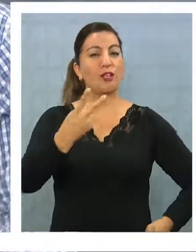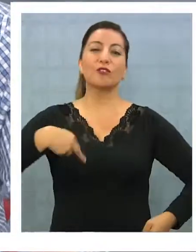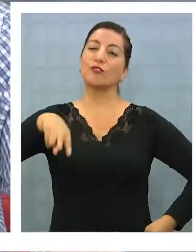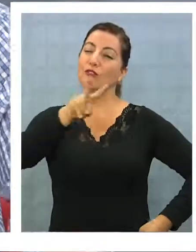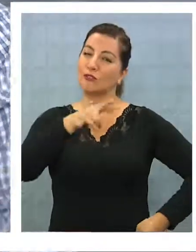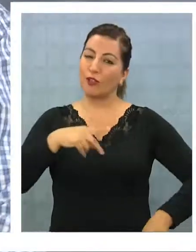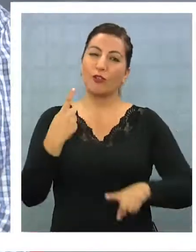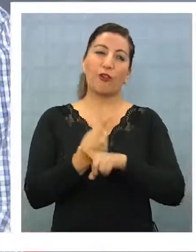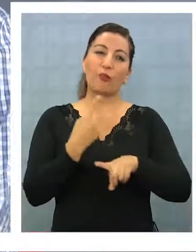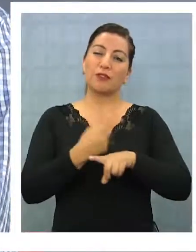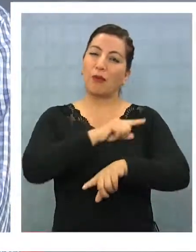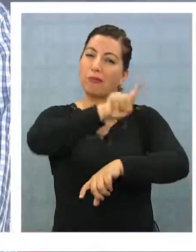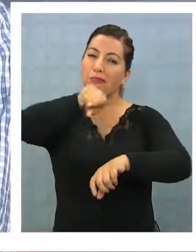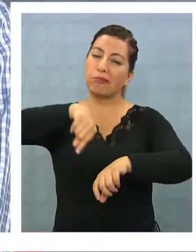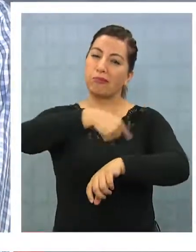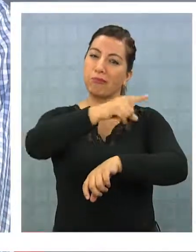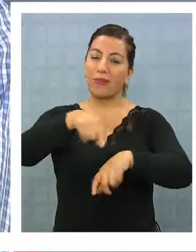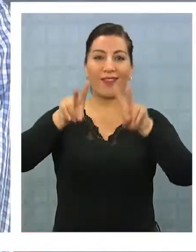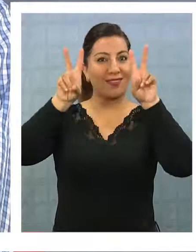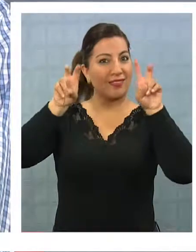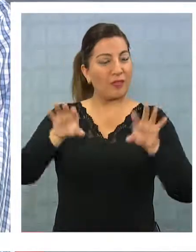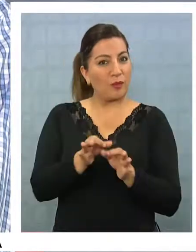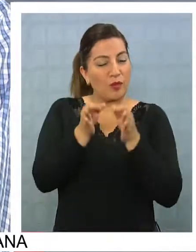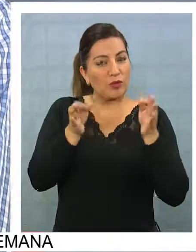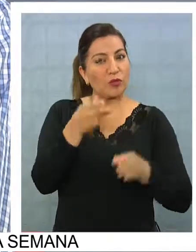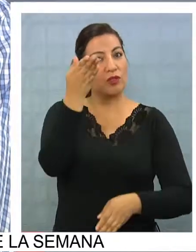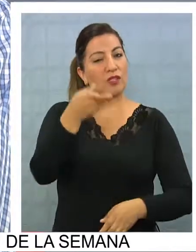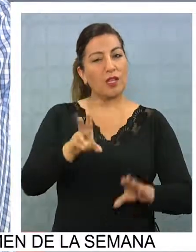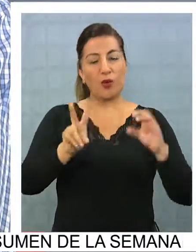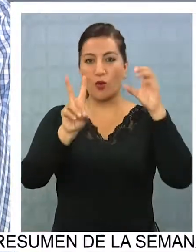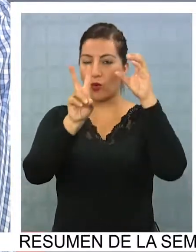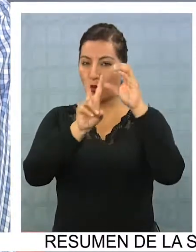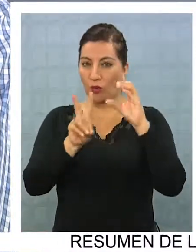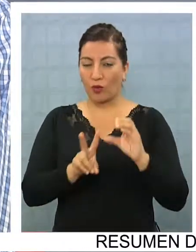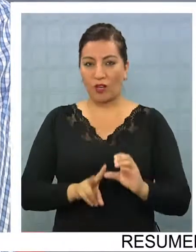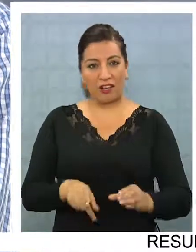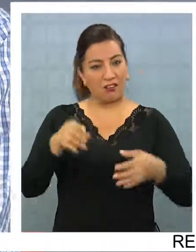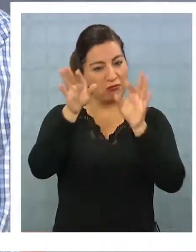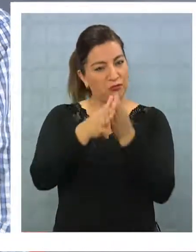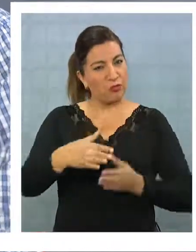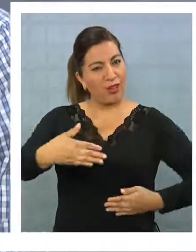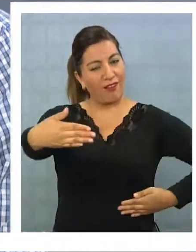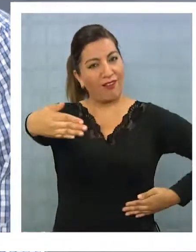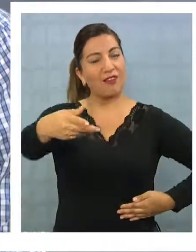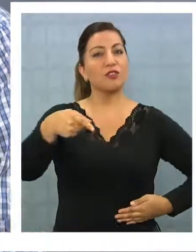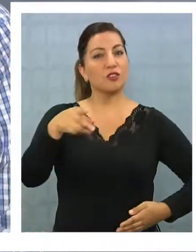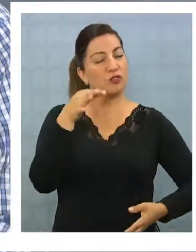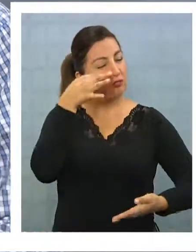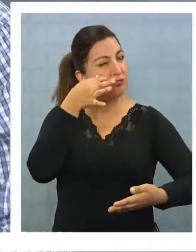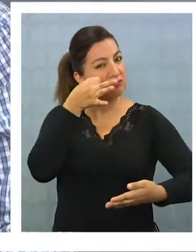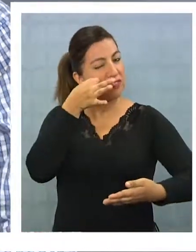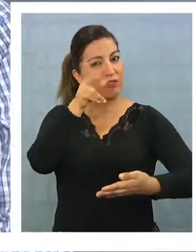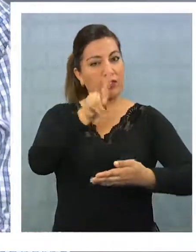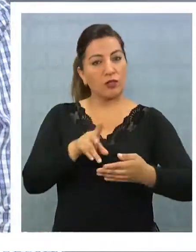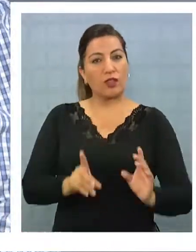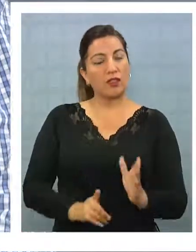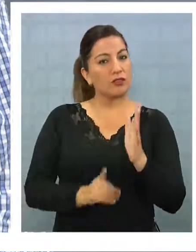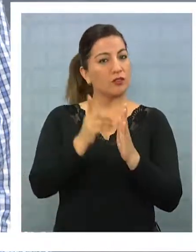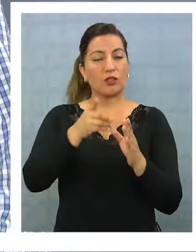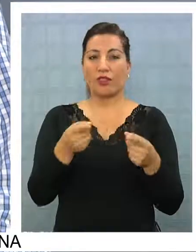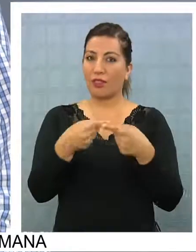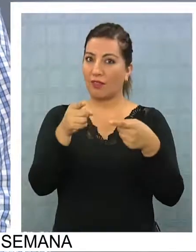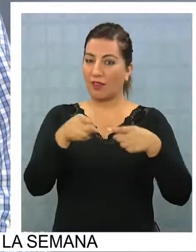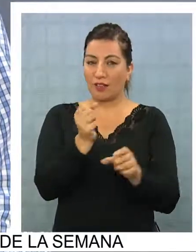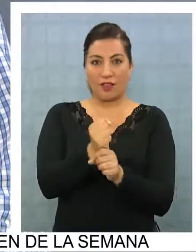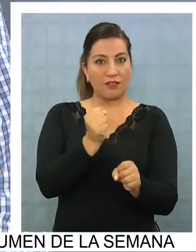podemos hablar, digamos, largas horas del tema, ¿cierto? Usted tiene un currículum muy amplio, estuve viendo ahí, ¿cierto? Ha desarrollado